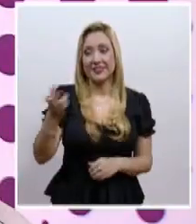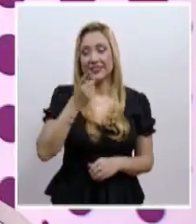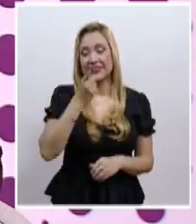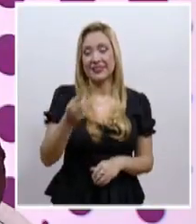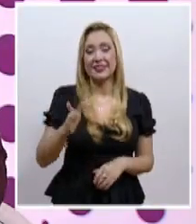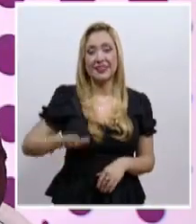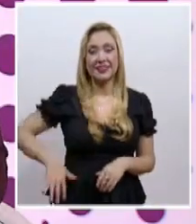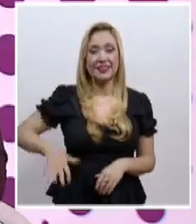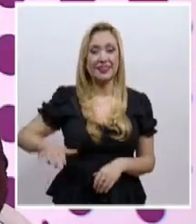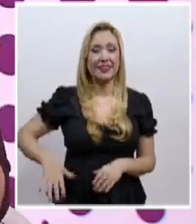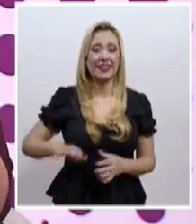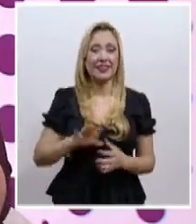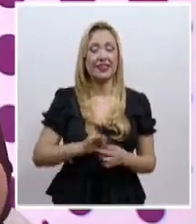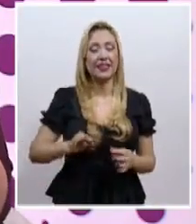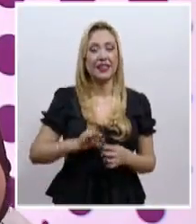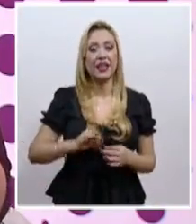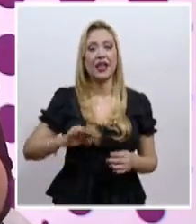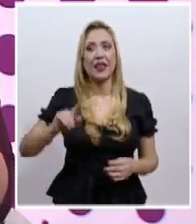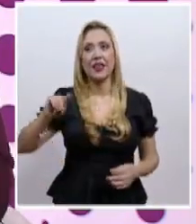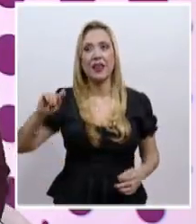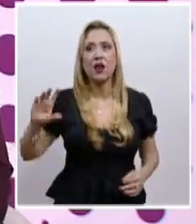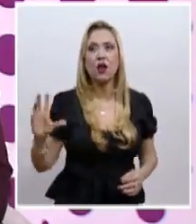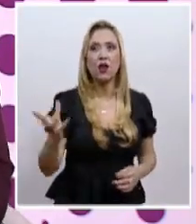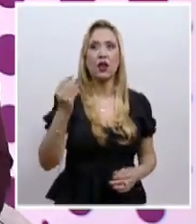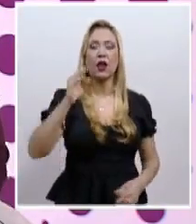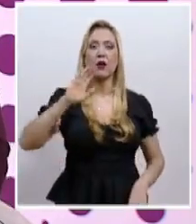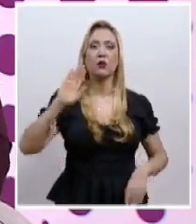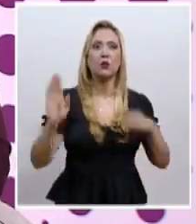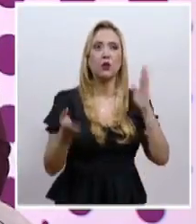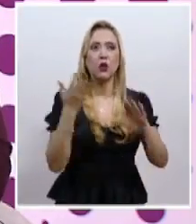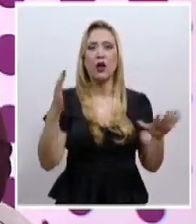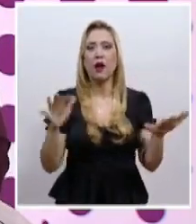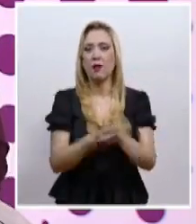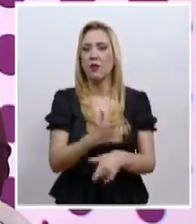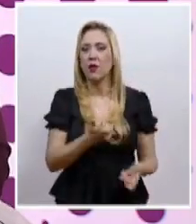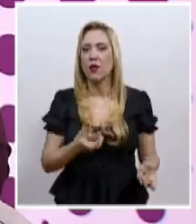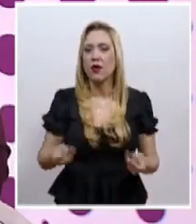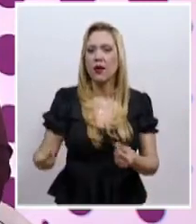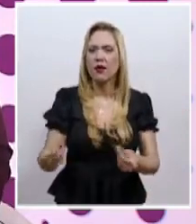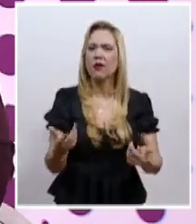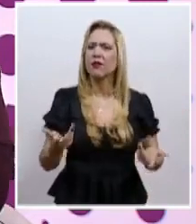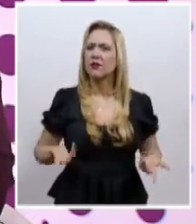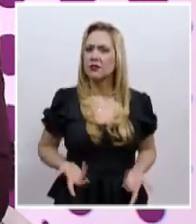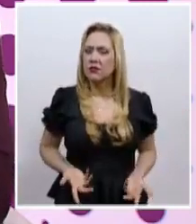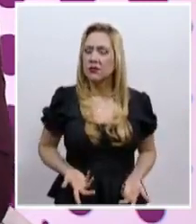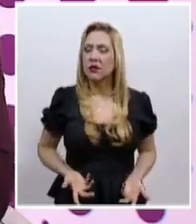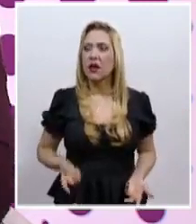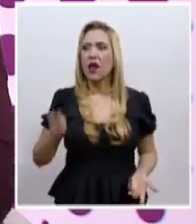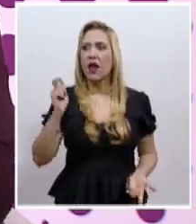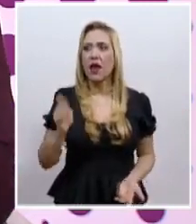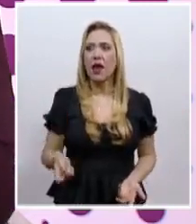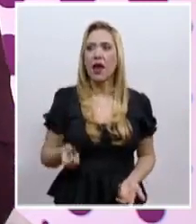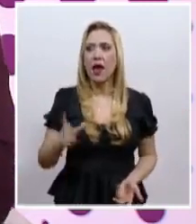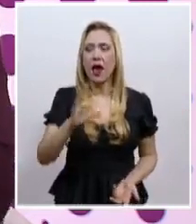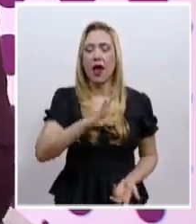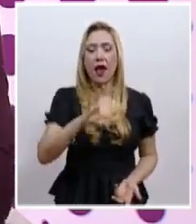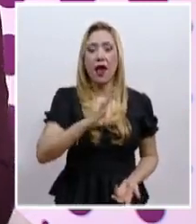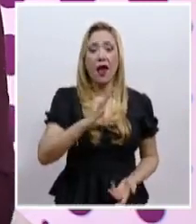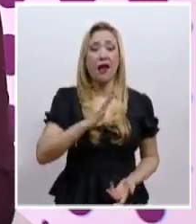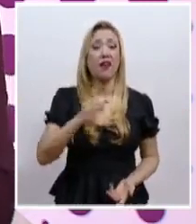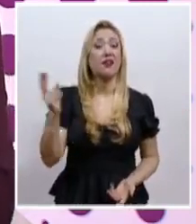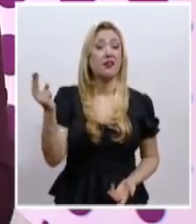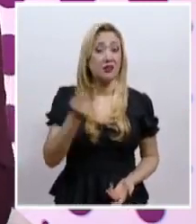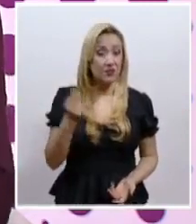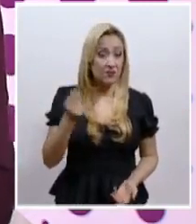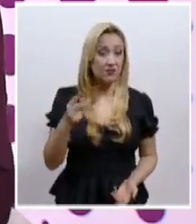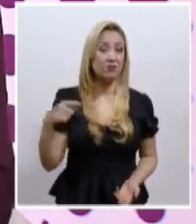La globalización y el cambio tecnológico lo que hacen es que implican que hay una mayor necesidad